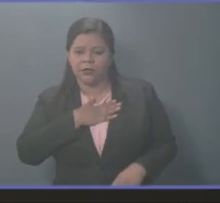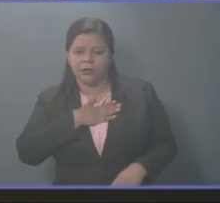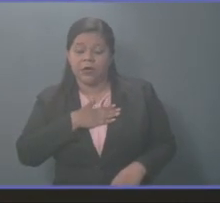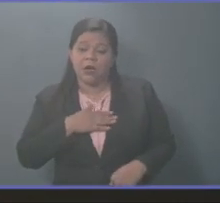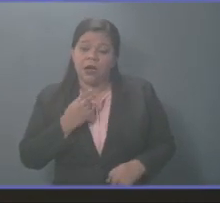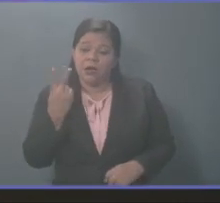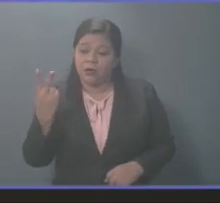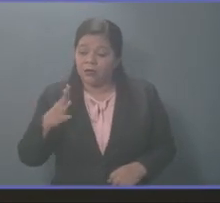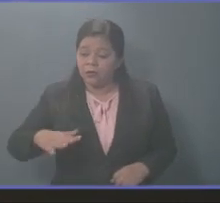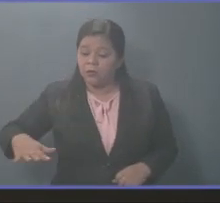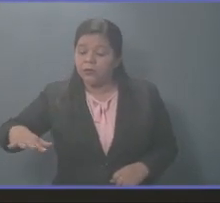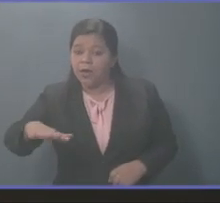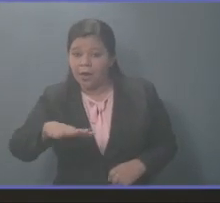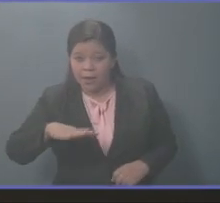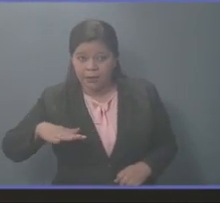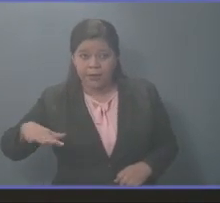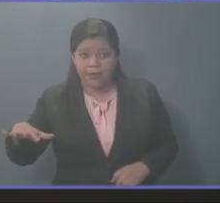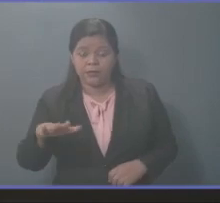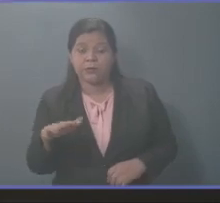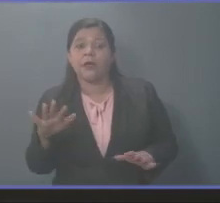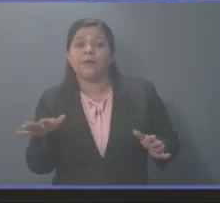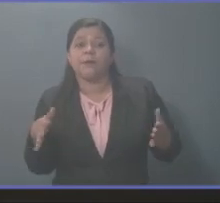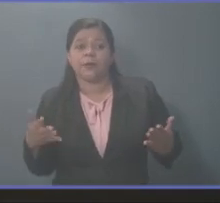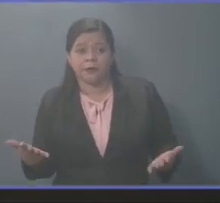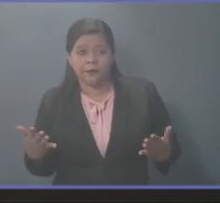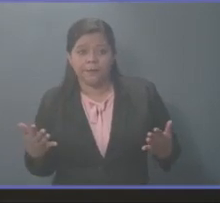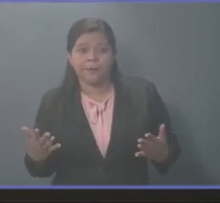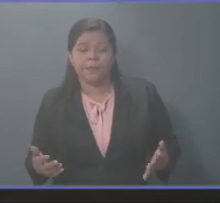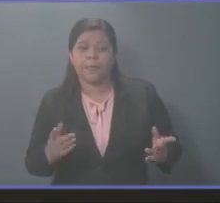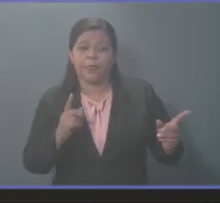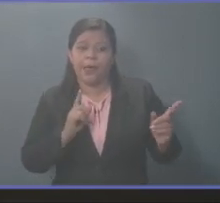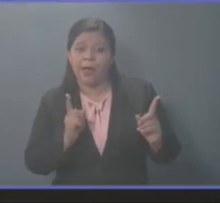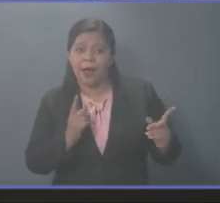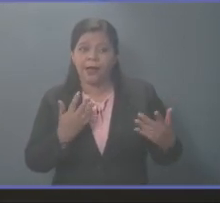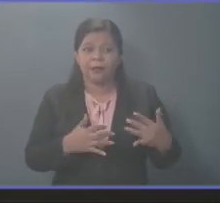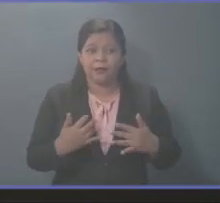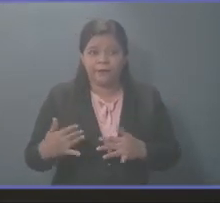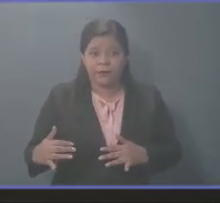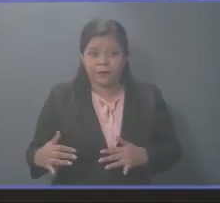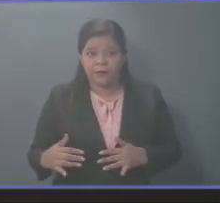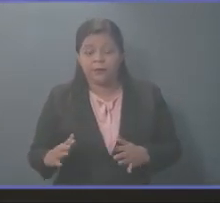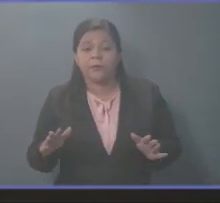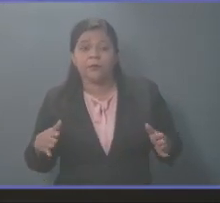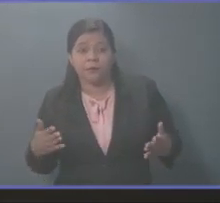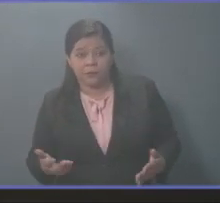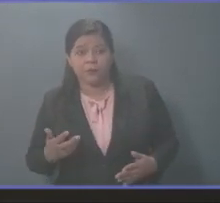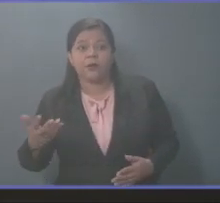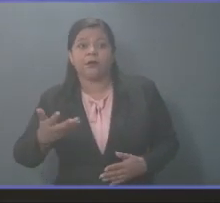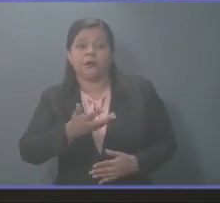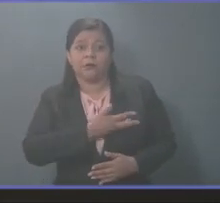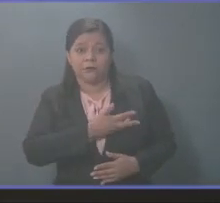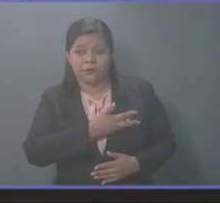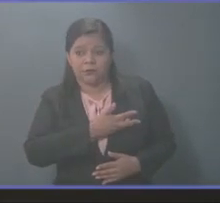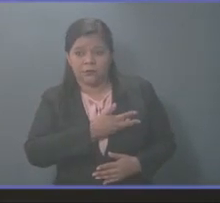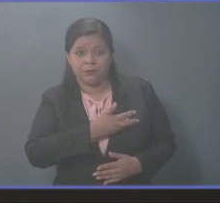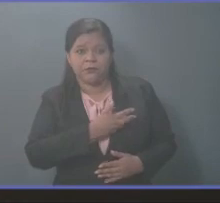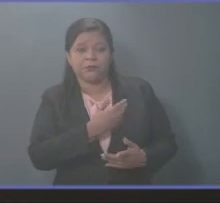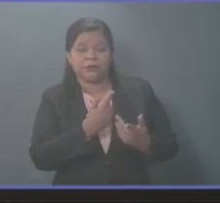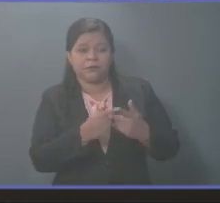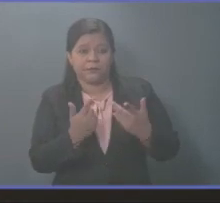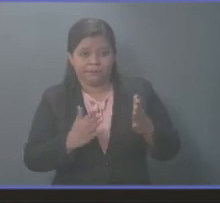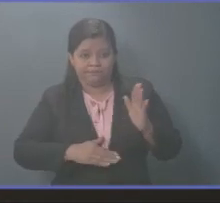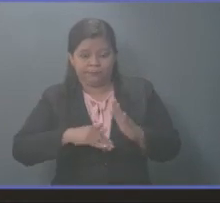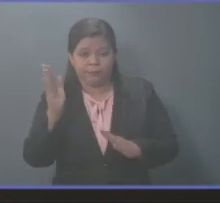dos áreas de acuerdo a la actividad que corresponde, porque en eso vamos a coincidir con